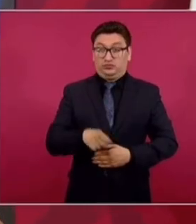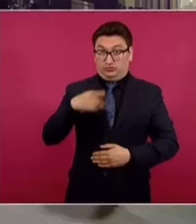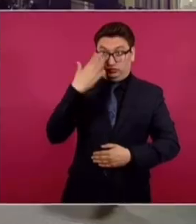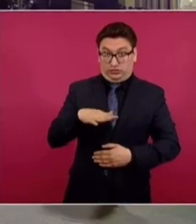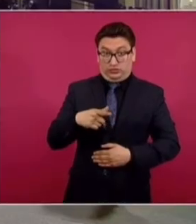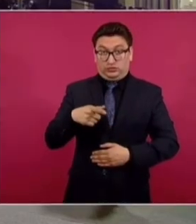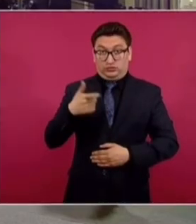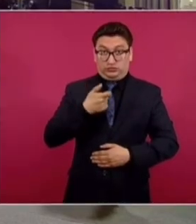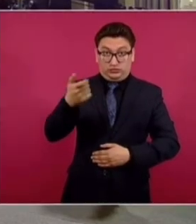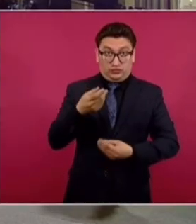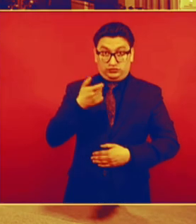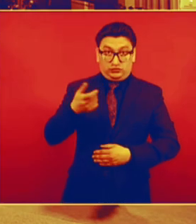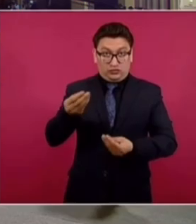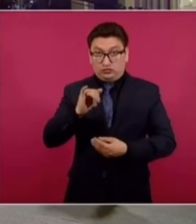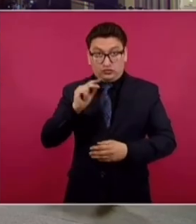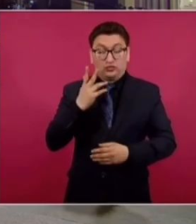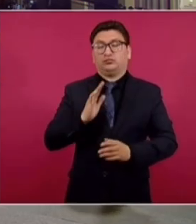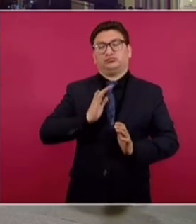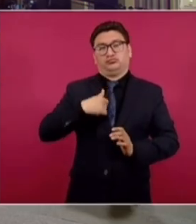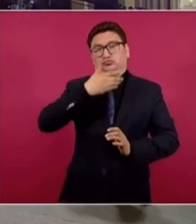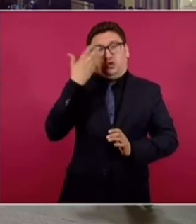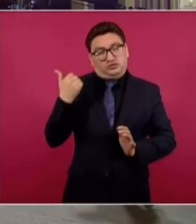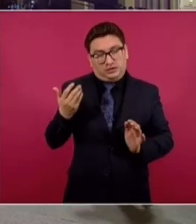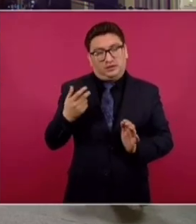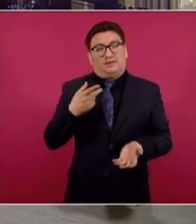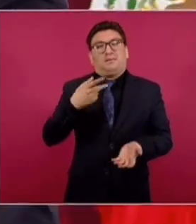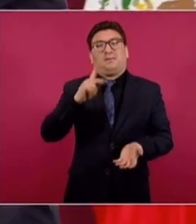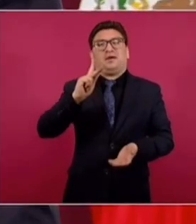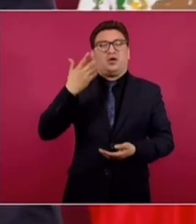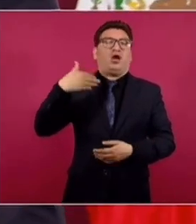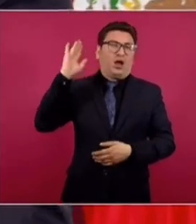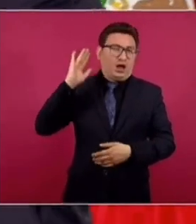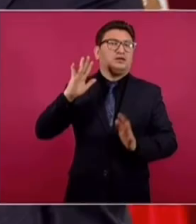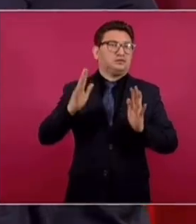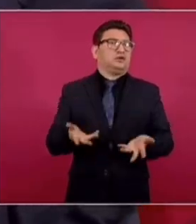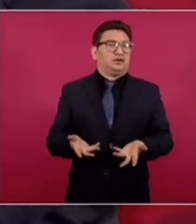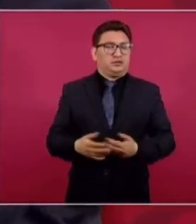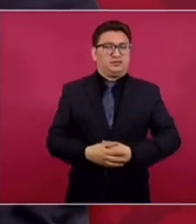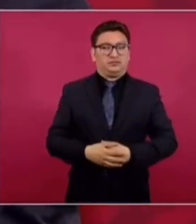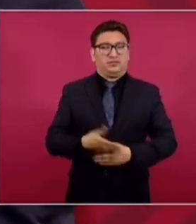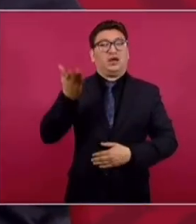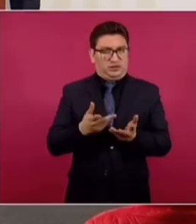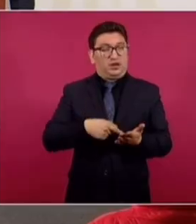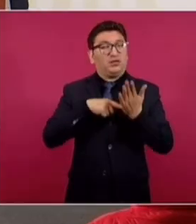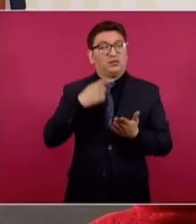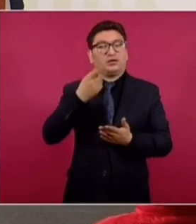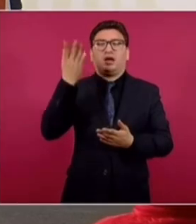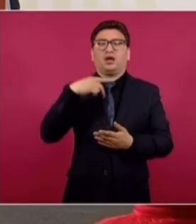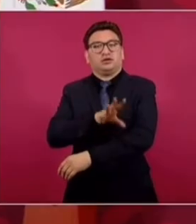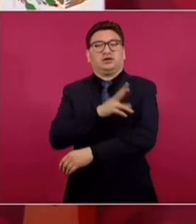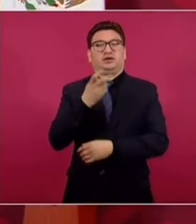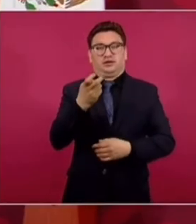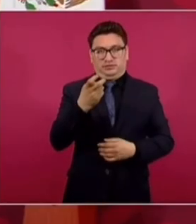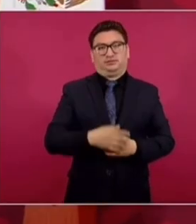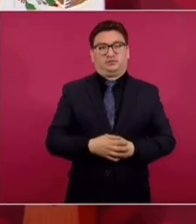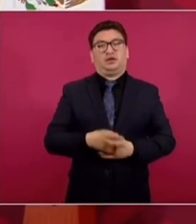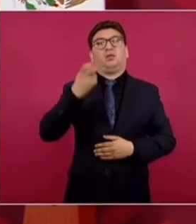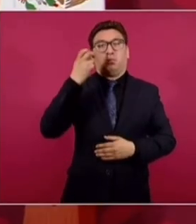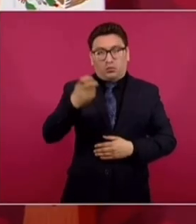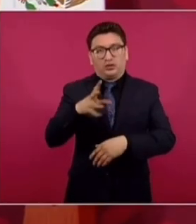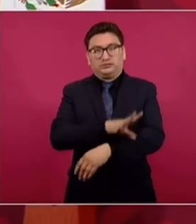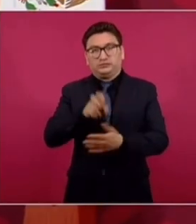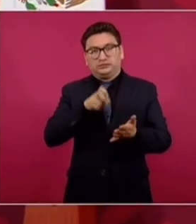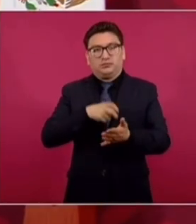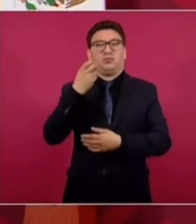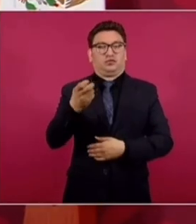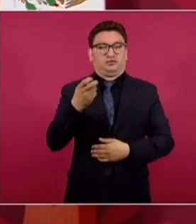ofreciendo o entregándoles dinero a los legisladores? No, pero ya lo hicieron con la reforma energética. Lo declaró Lozoya, que es por esa reforma